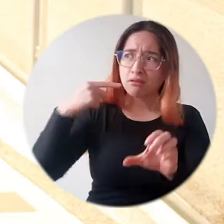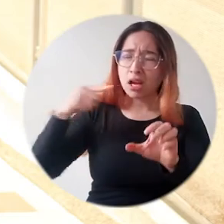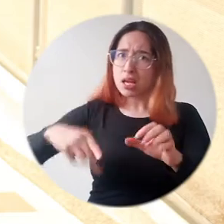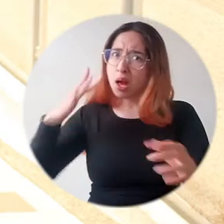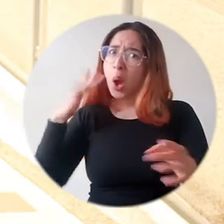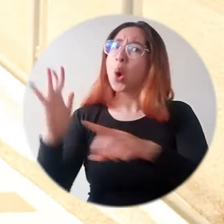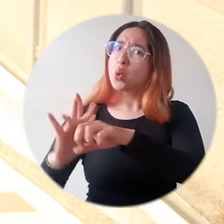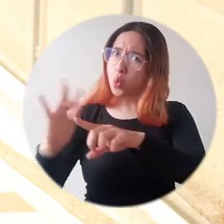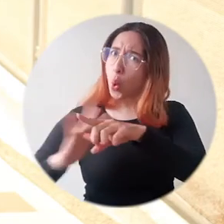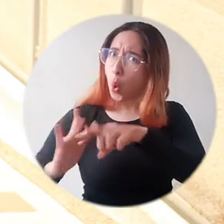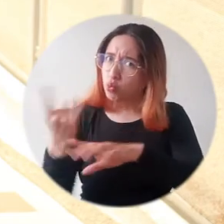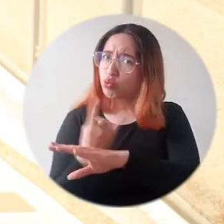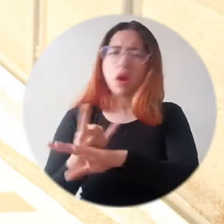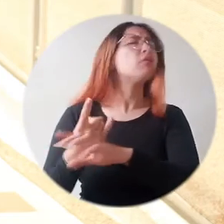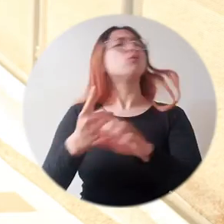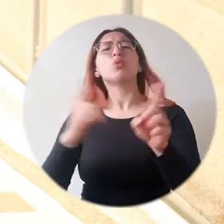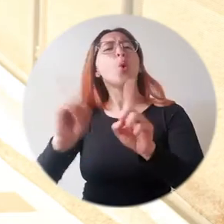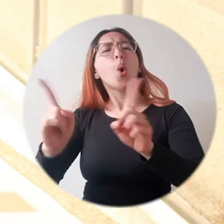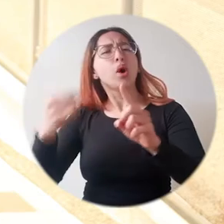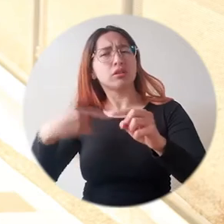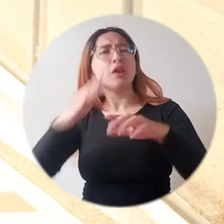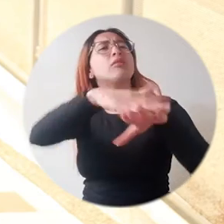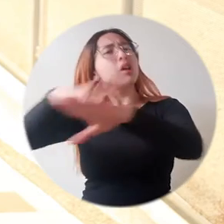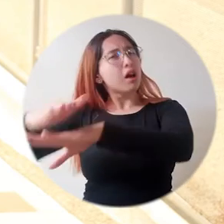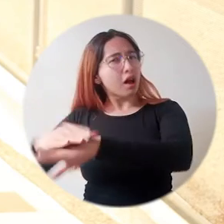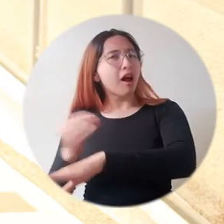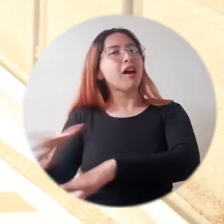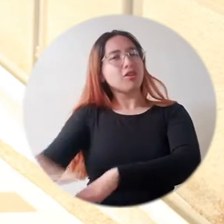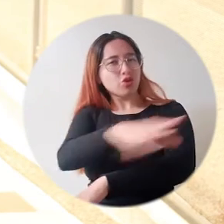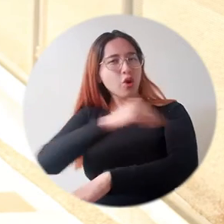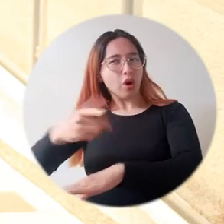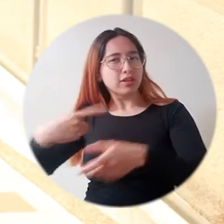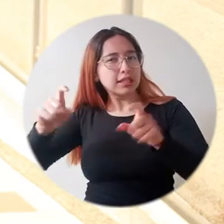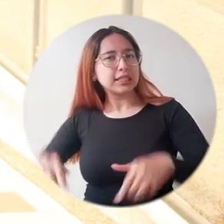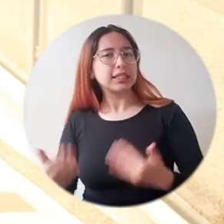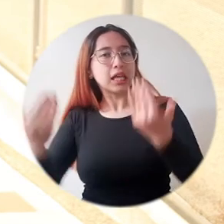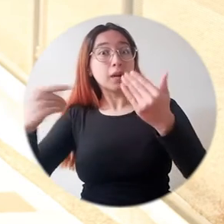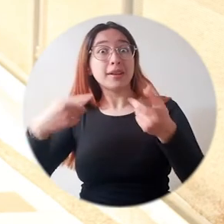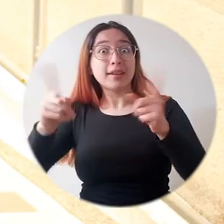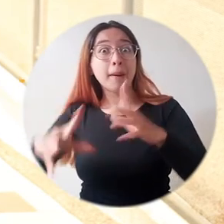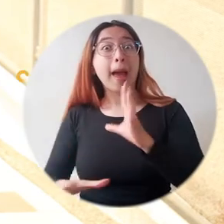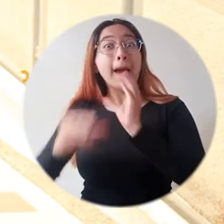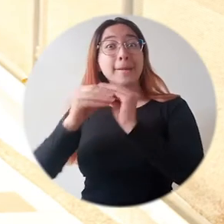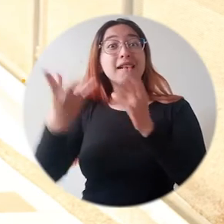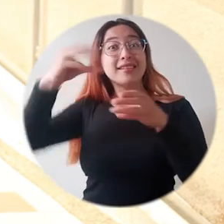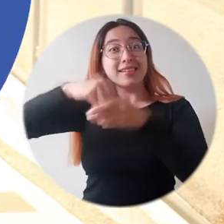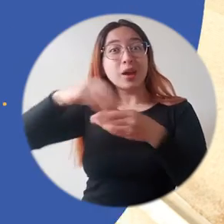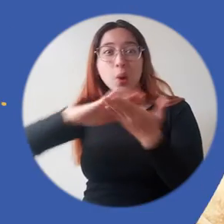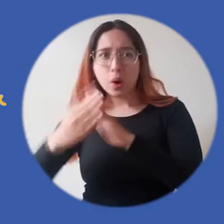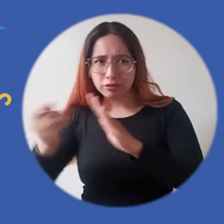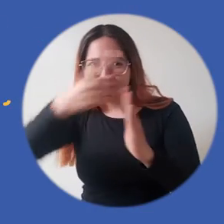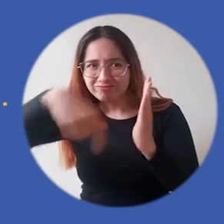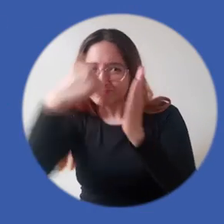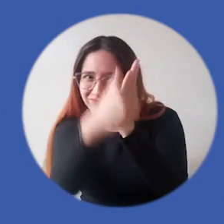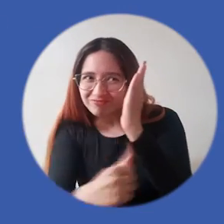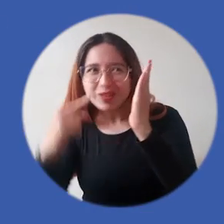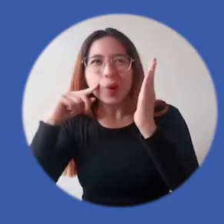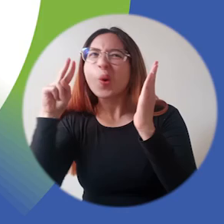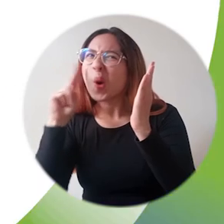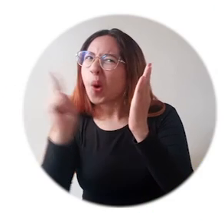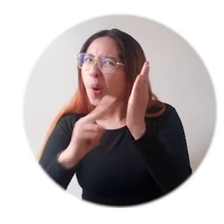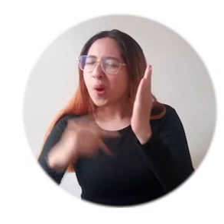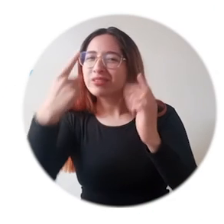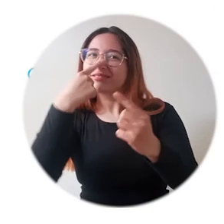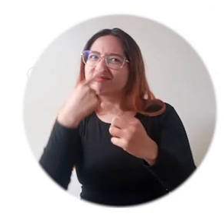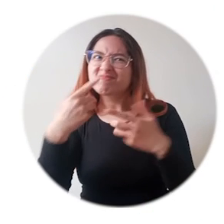invitar a toda la comunidad universitaria para que conozcan los contenidos los diferentes programas universidad